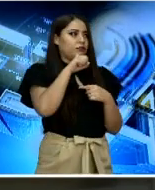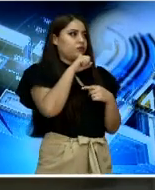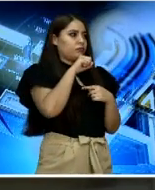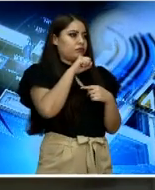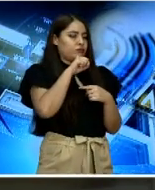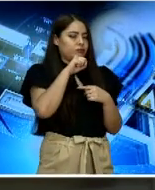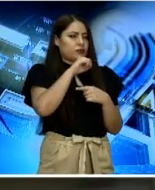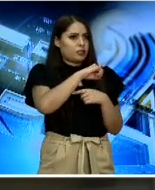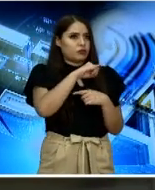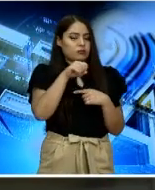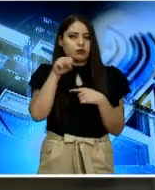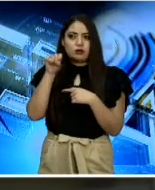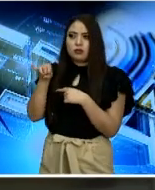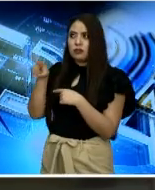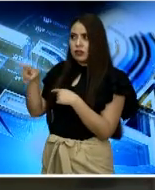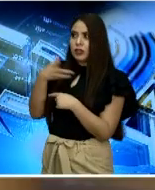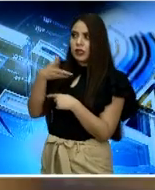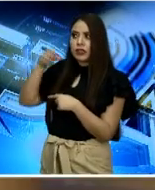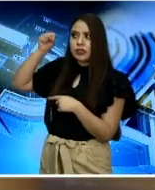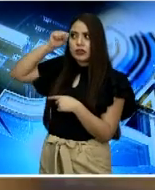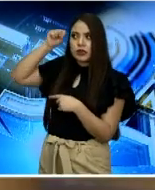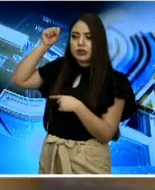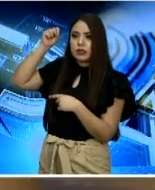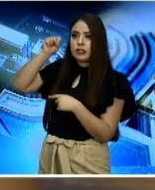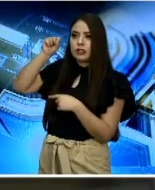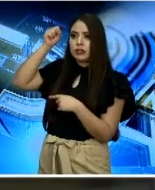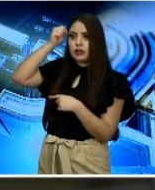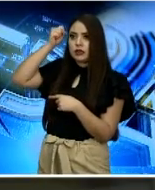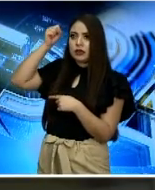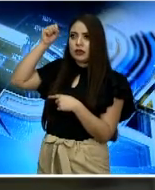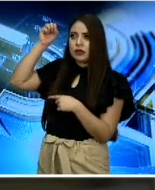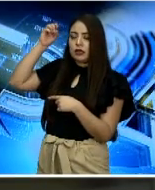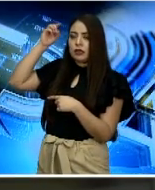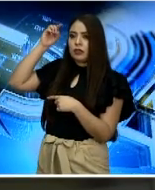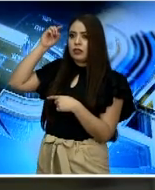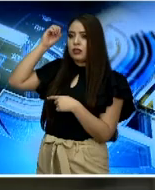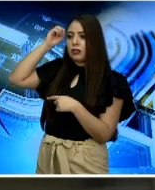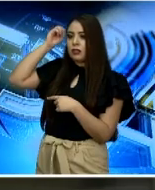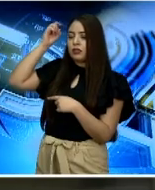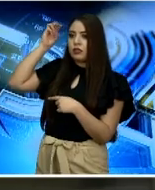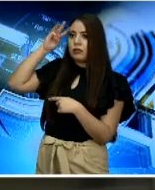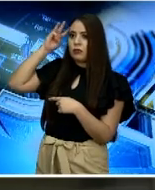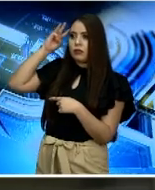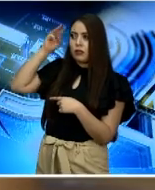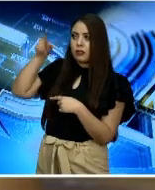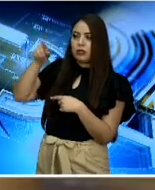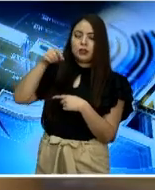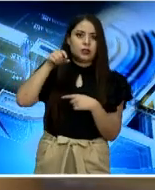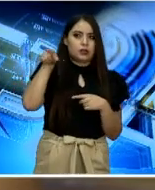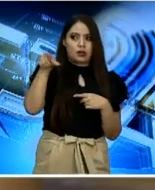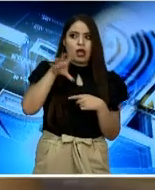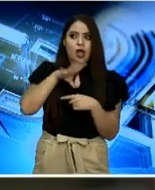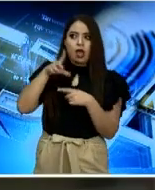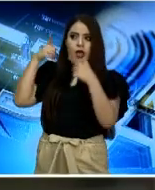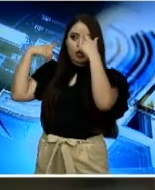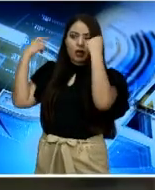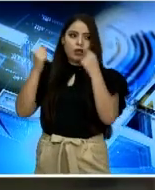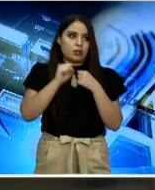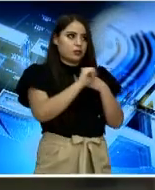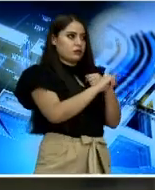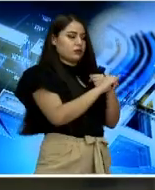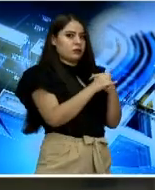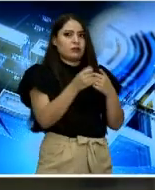¿Tiene síndrome de Down el chiquito? Down. Ajá. Sí. ¿Hubo una graduación? Sí. Entonces no hay margen